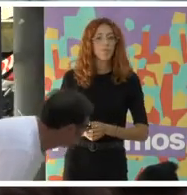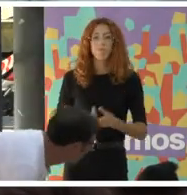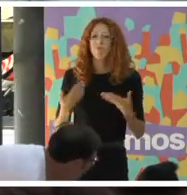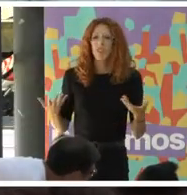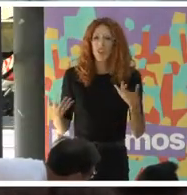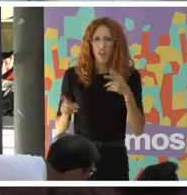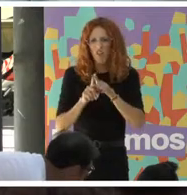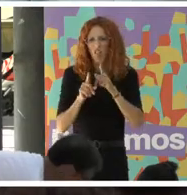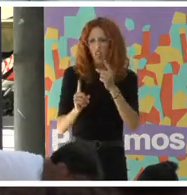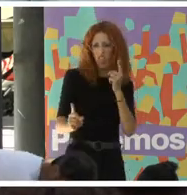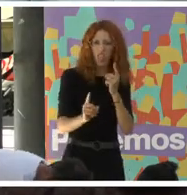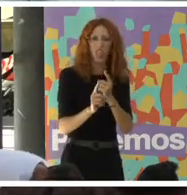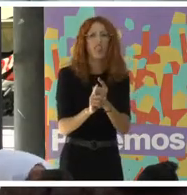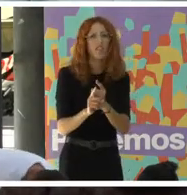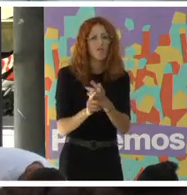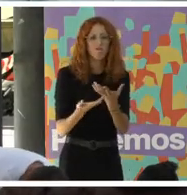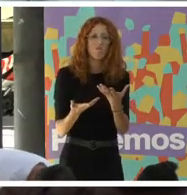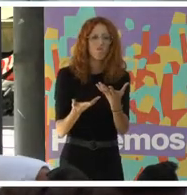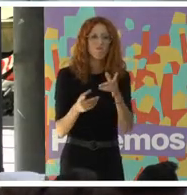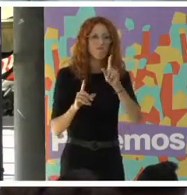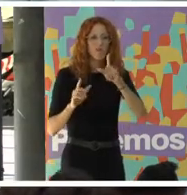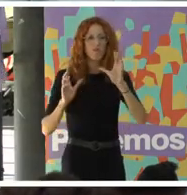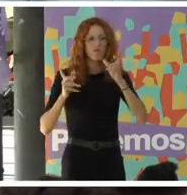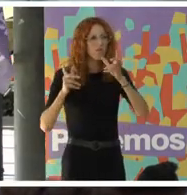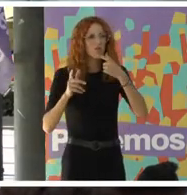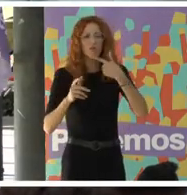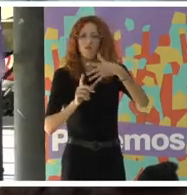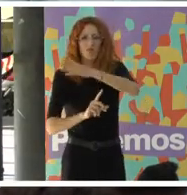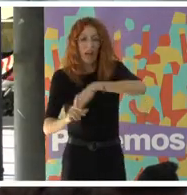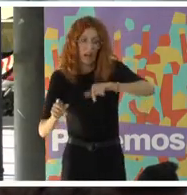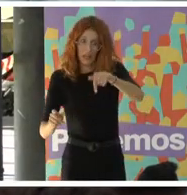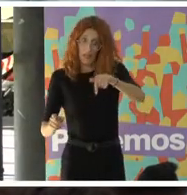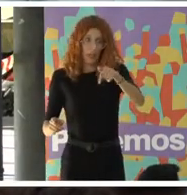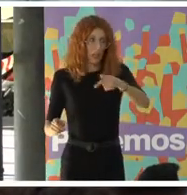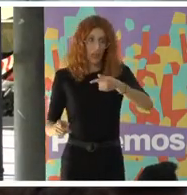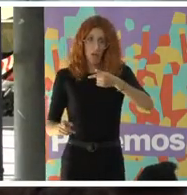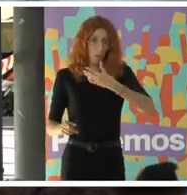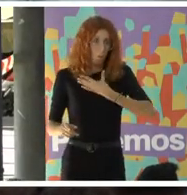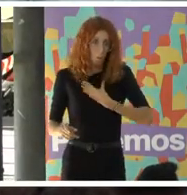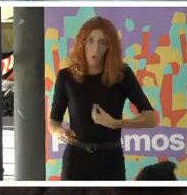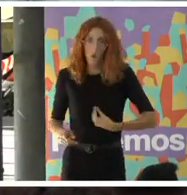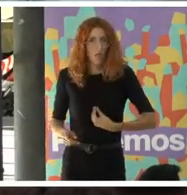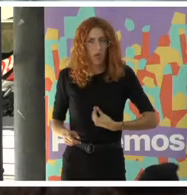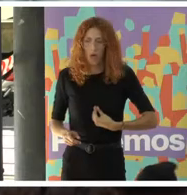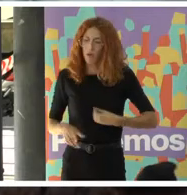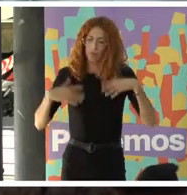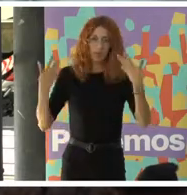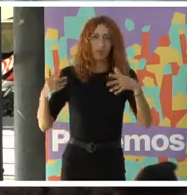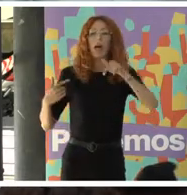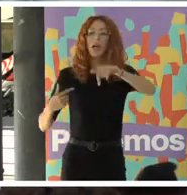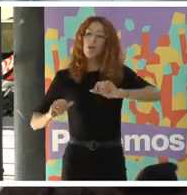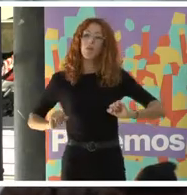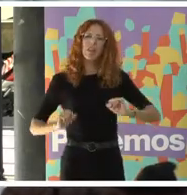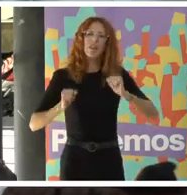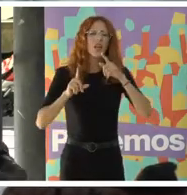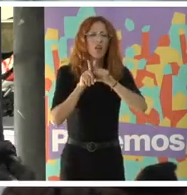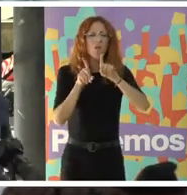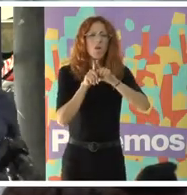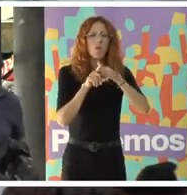con esos reaccionarios que tenemos, que sabemos muchísimo en la región de Murcia, y cuando pienso en valentía, pues de un tiempo a esta